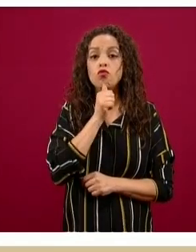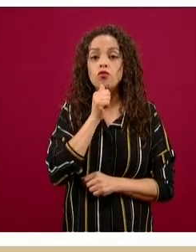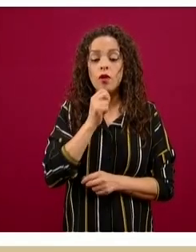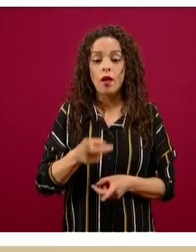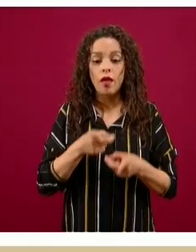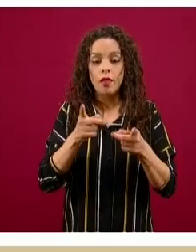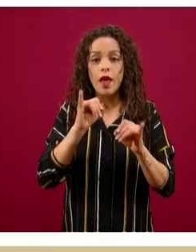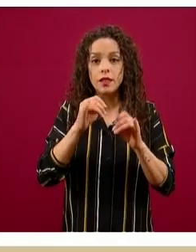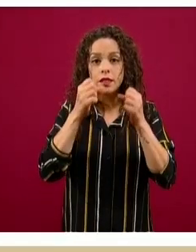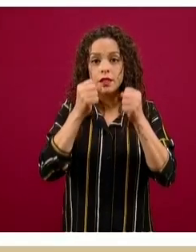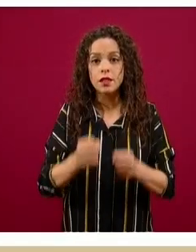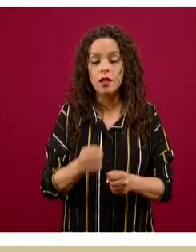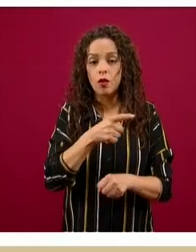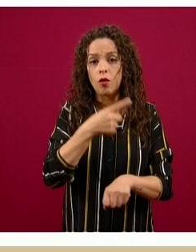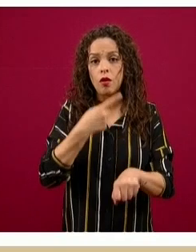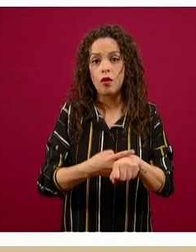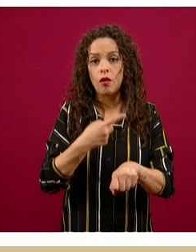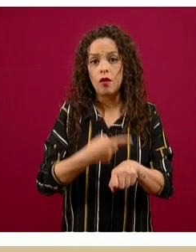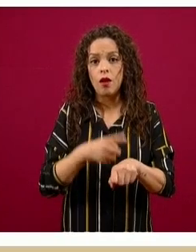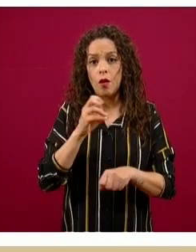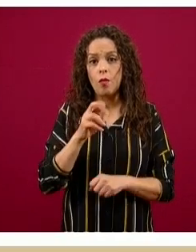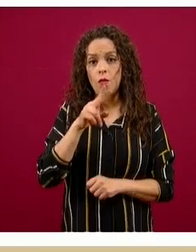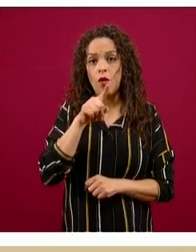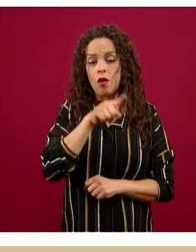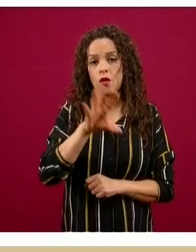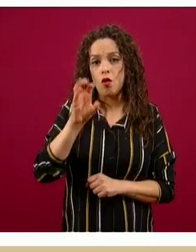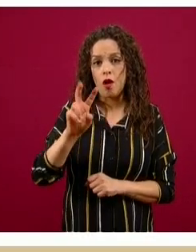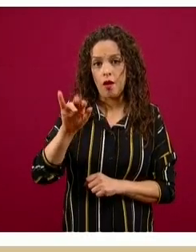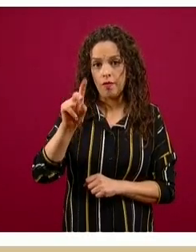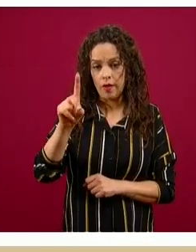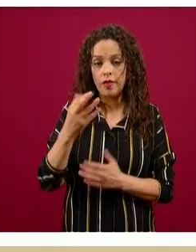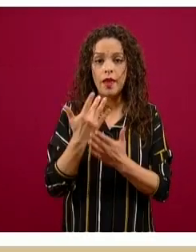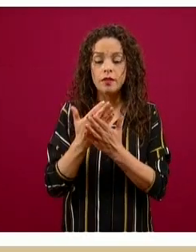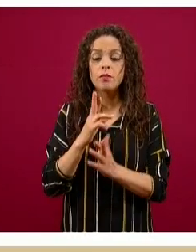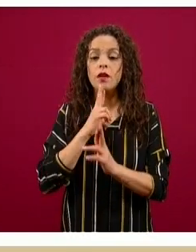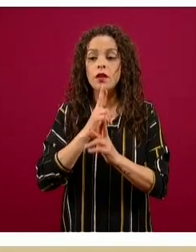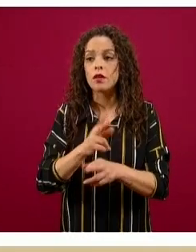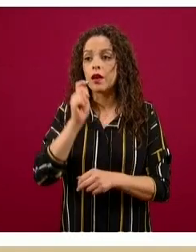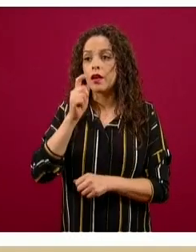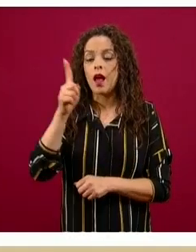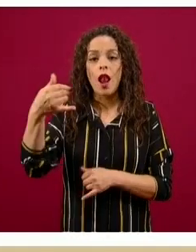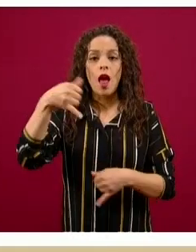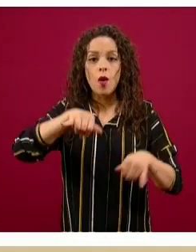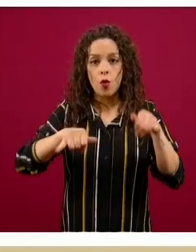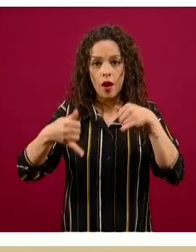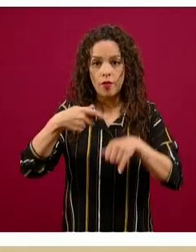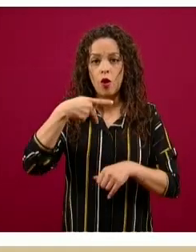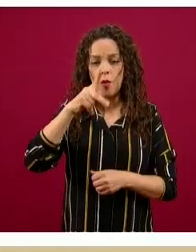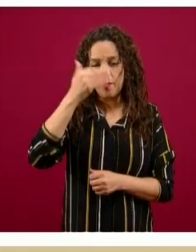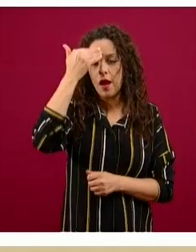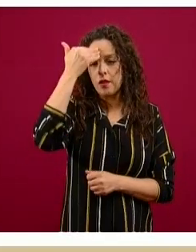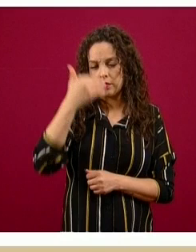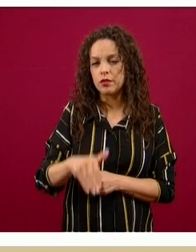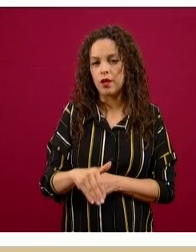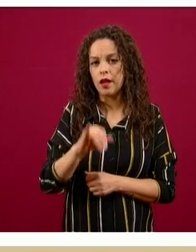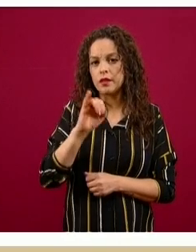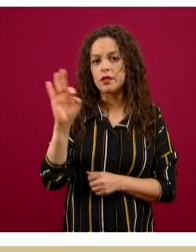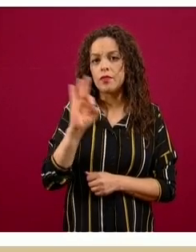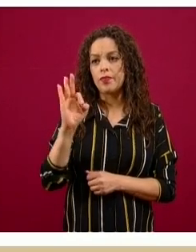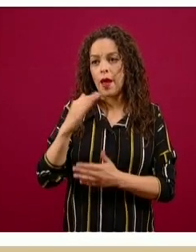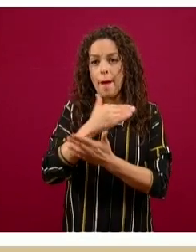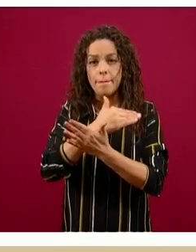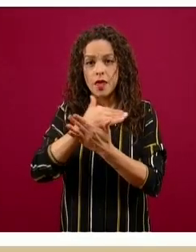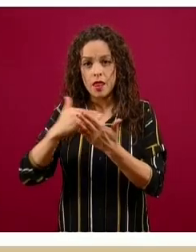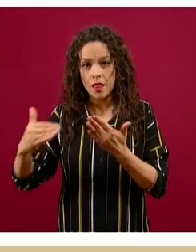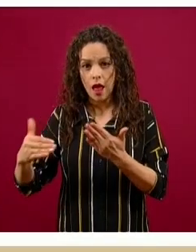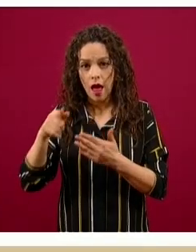confirmadas. Estamos esperando el resultado de laboratorio, aunque sabemos que al menos la mitad de este número de funciones